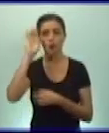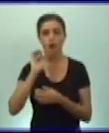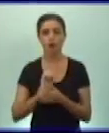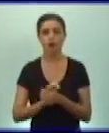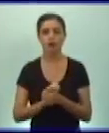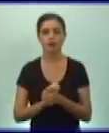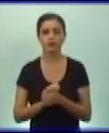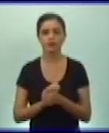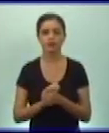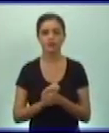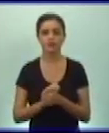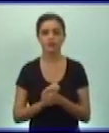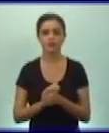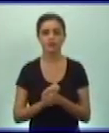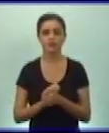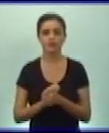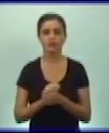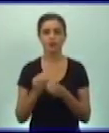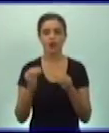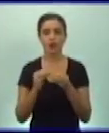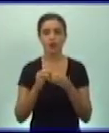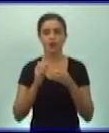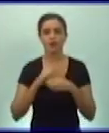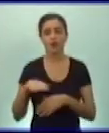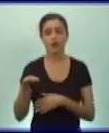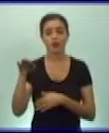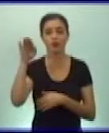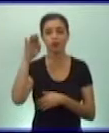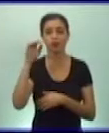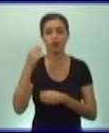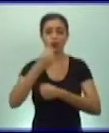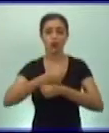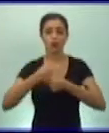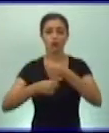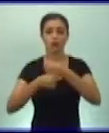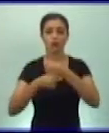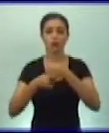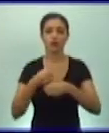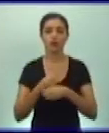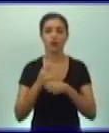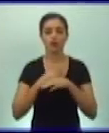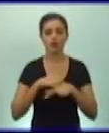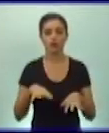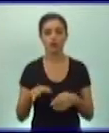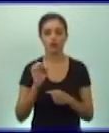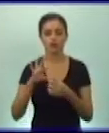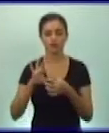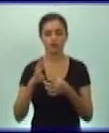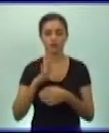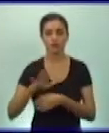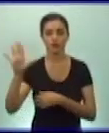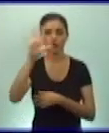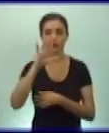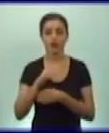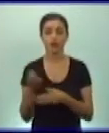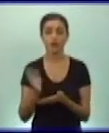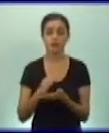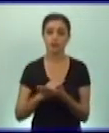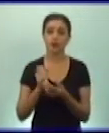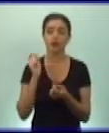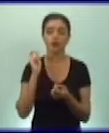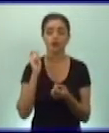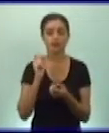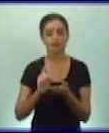Composición, crecimiento, estructura y distribución geográfica. Ahí les pongo también las páginas del libro de texto donde